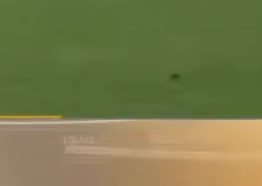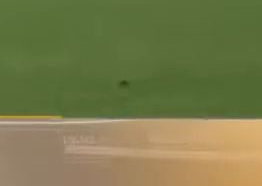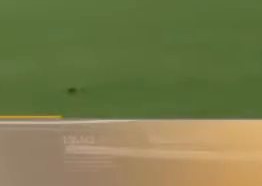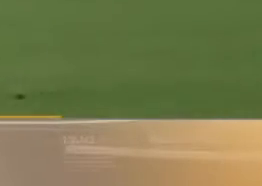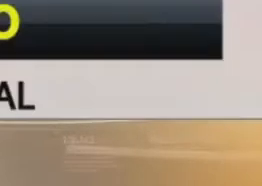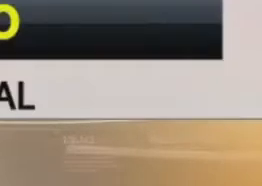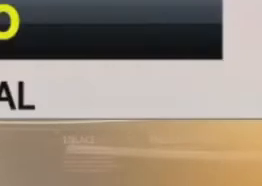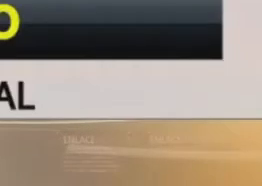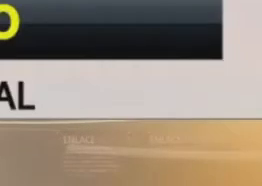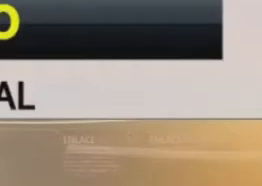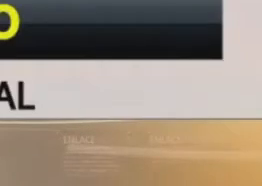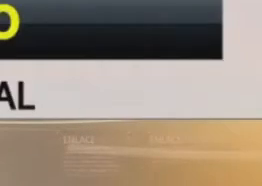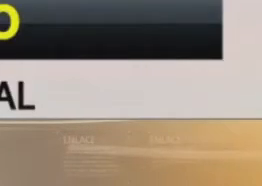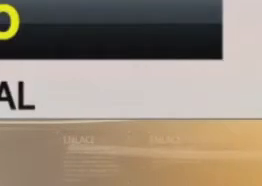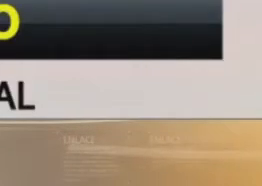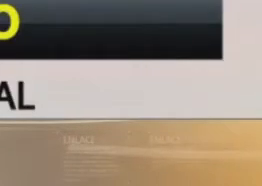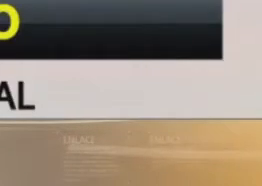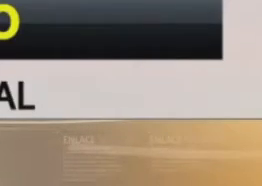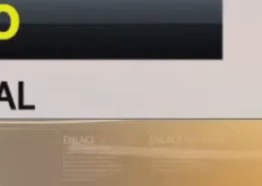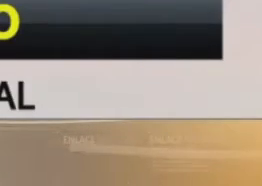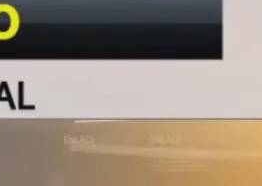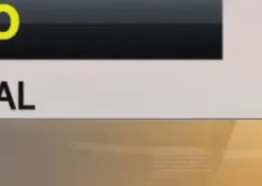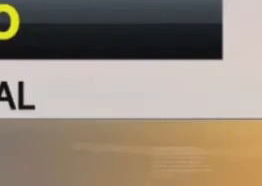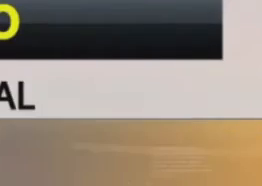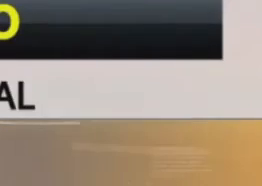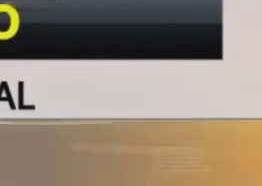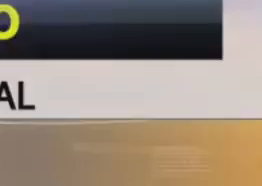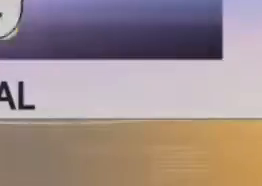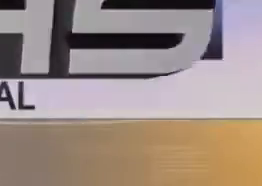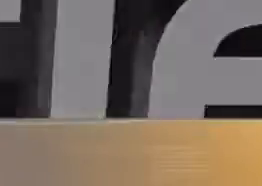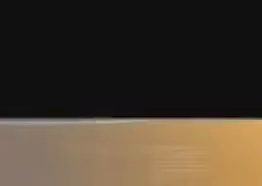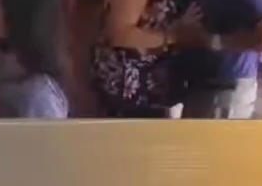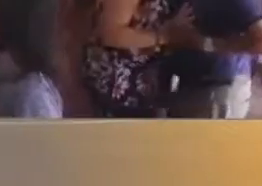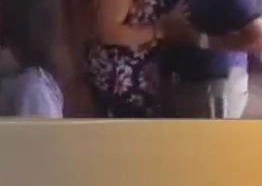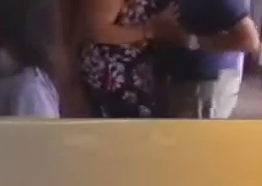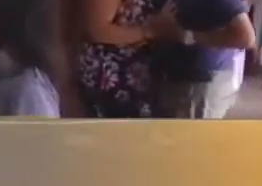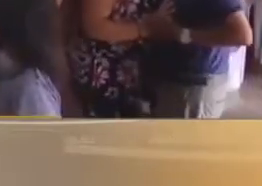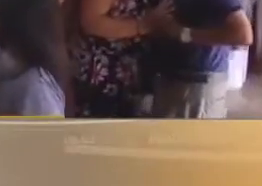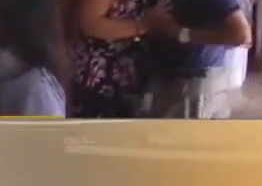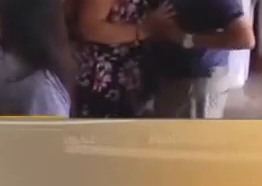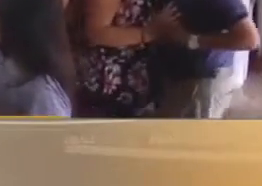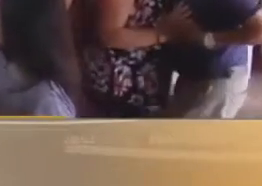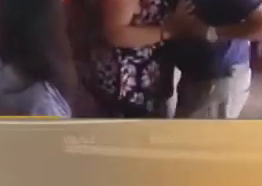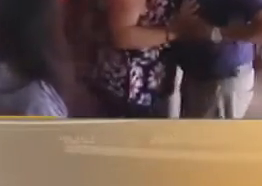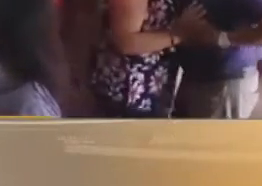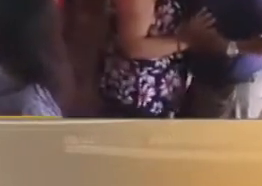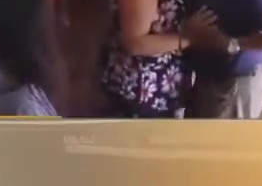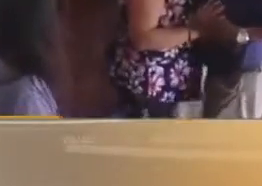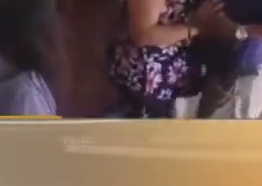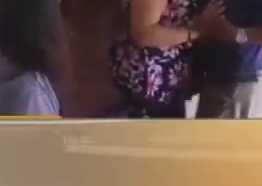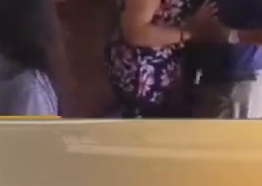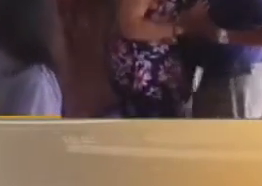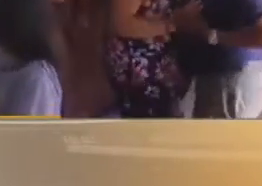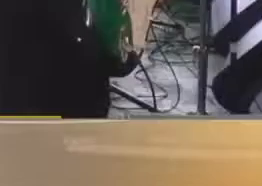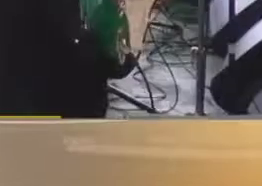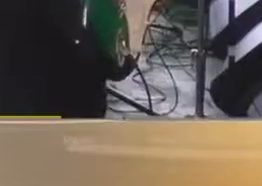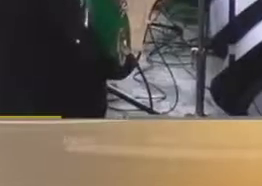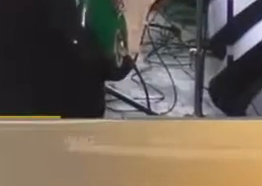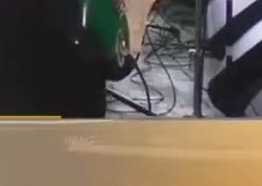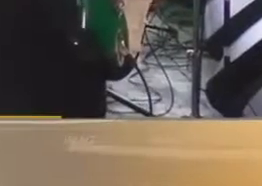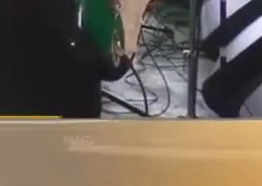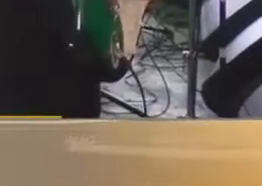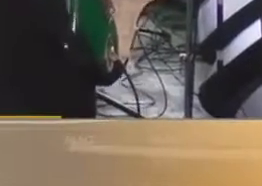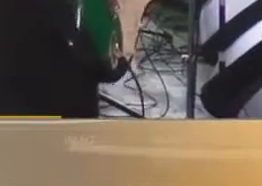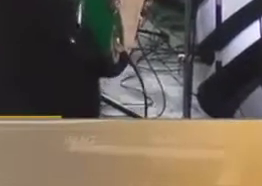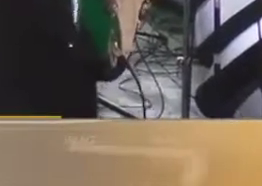Petrolera para la nueva temporada. David Valencia regresa a las toldas de la máquina amarilla. Y al cierre, así se vivió hoy la fiesta de Reyes en la